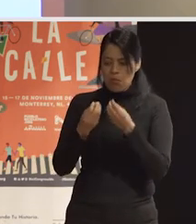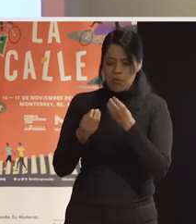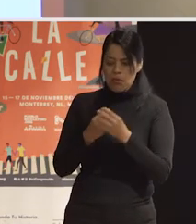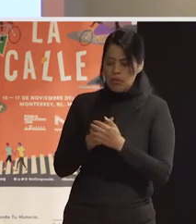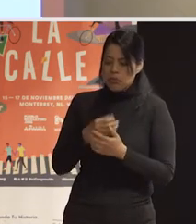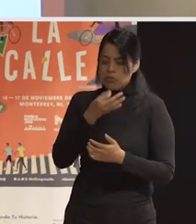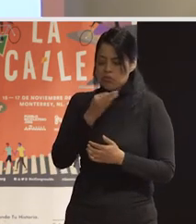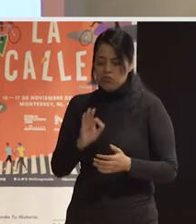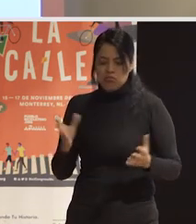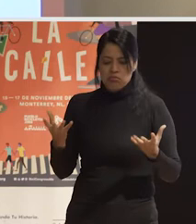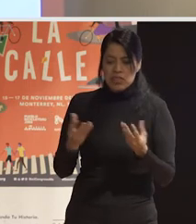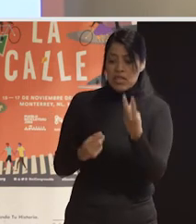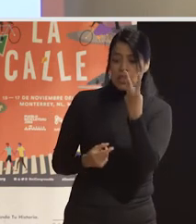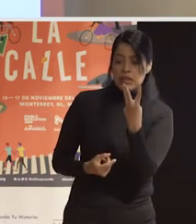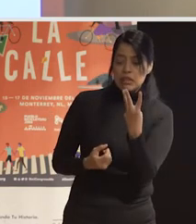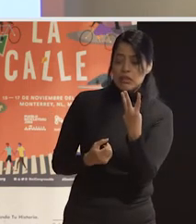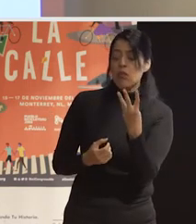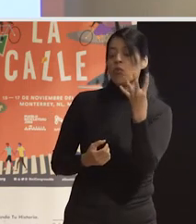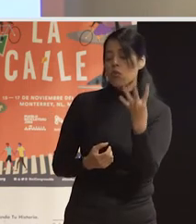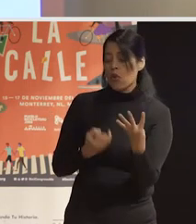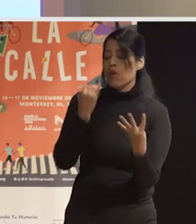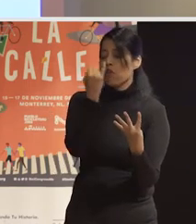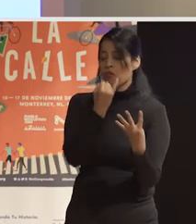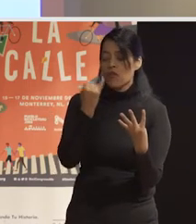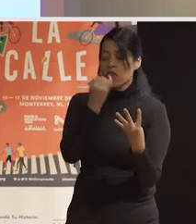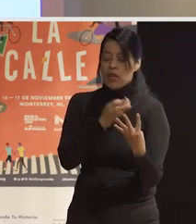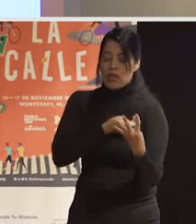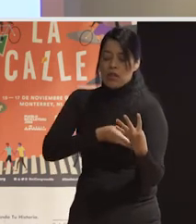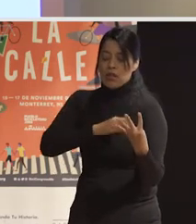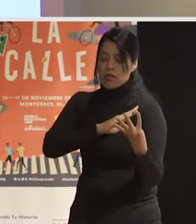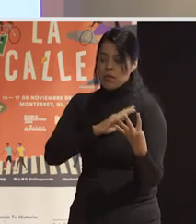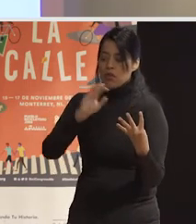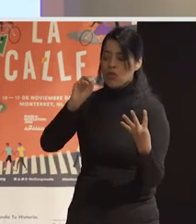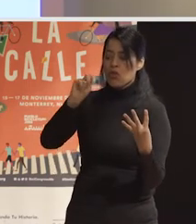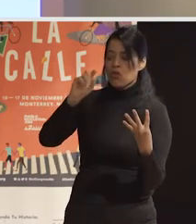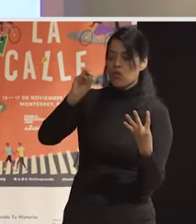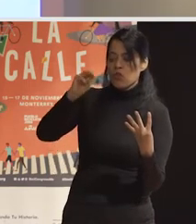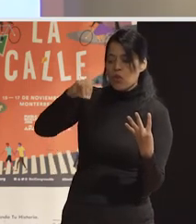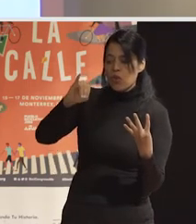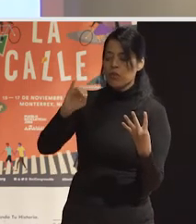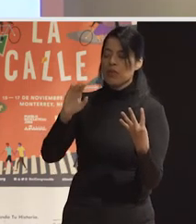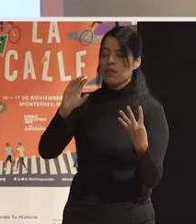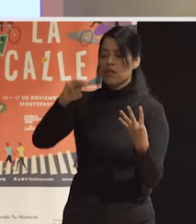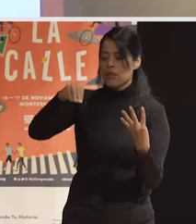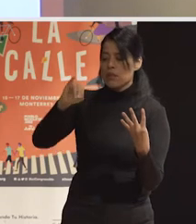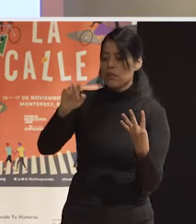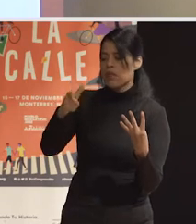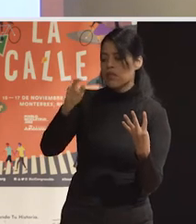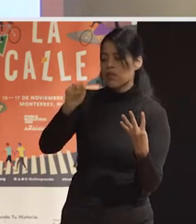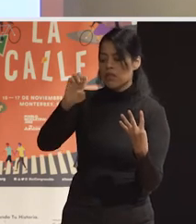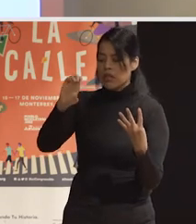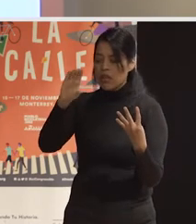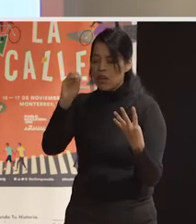y había tres idiomas perdón cuatro idiomas porque el español lo tome mixteco en inglés había intérpretes y había